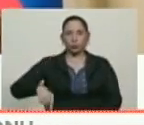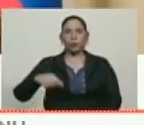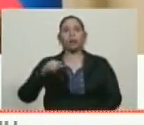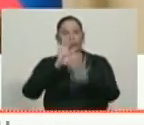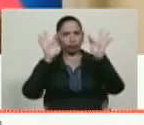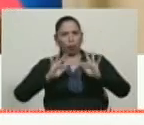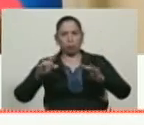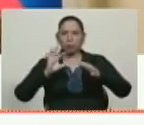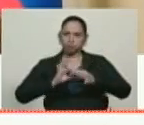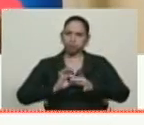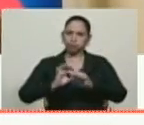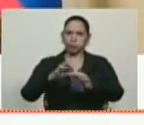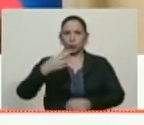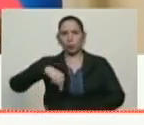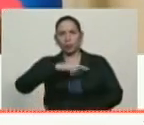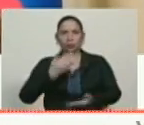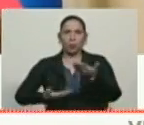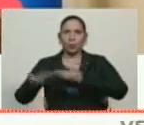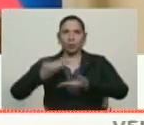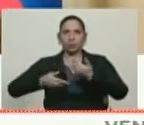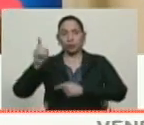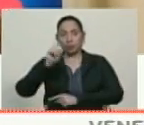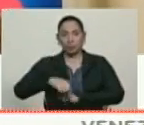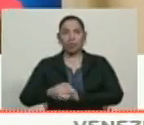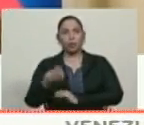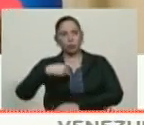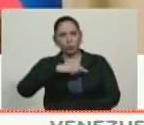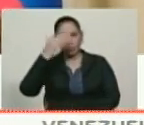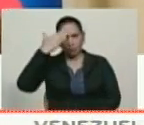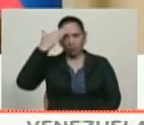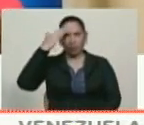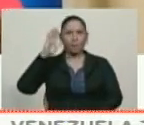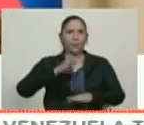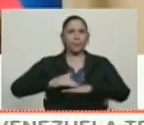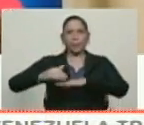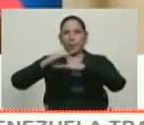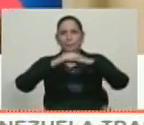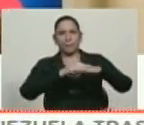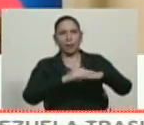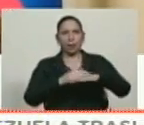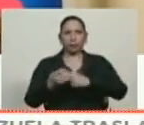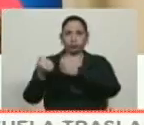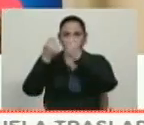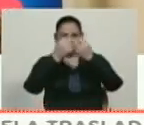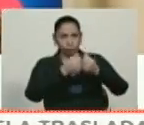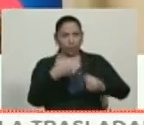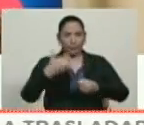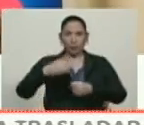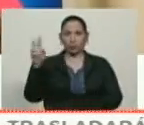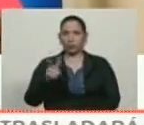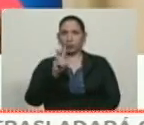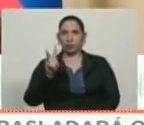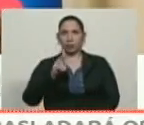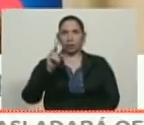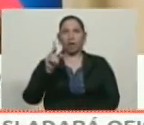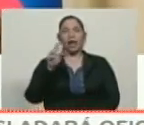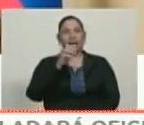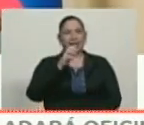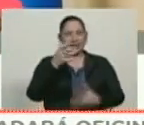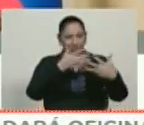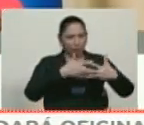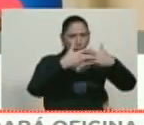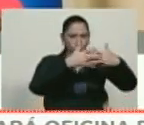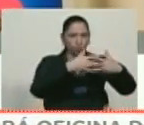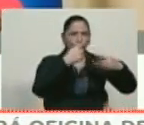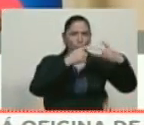afianzar nuestra cooperación. Y también sabemos lo que está ocurriendo con los activos de petróleo de Venezuela, tanto en los Estados Unidos como en